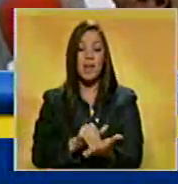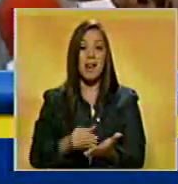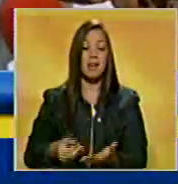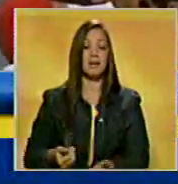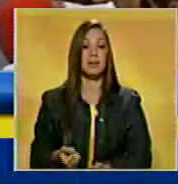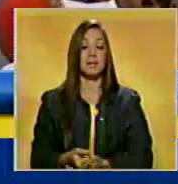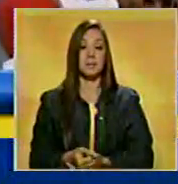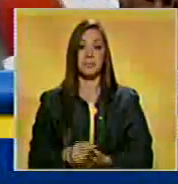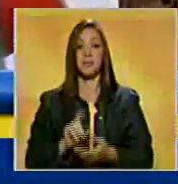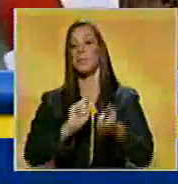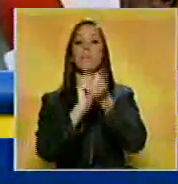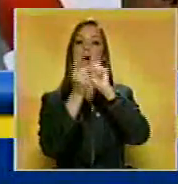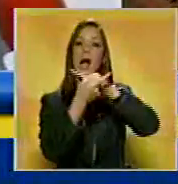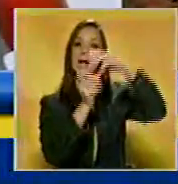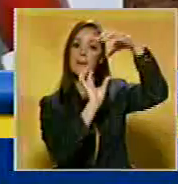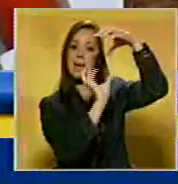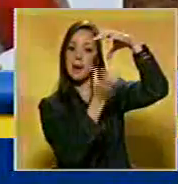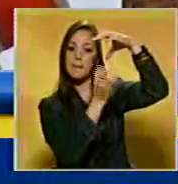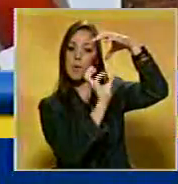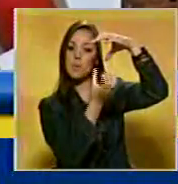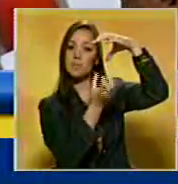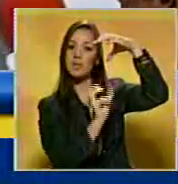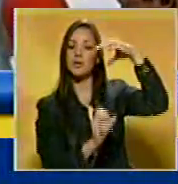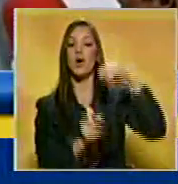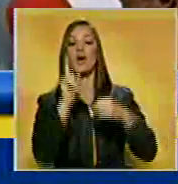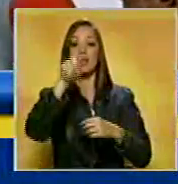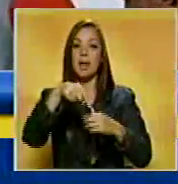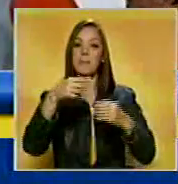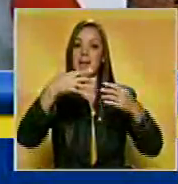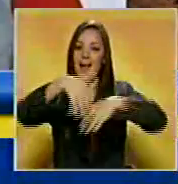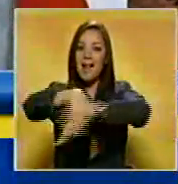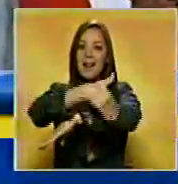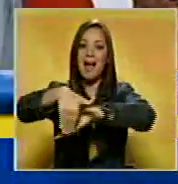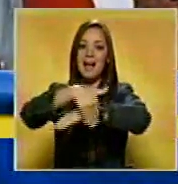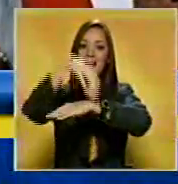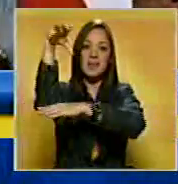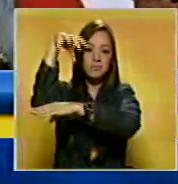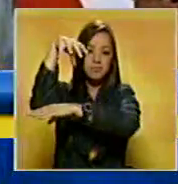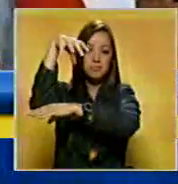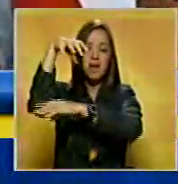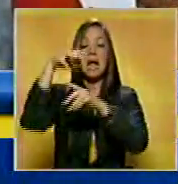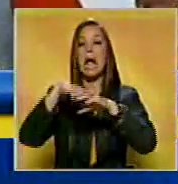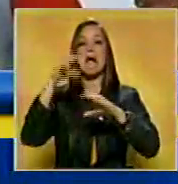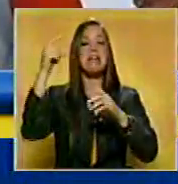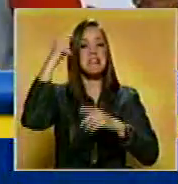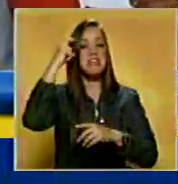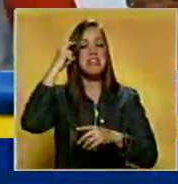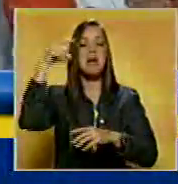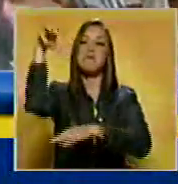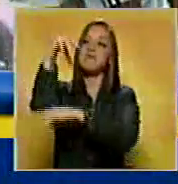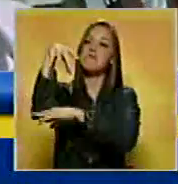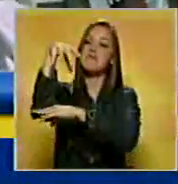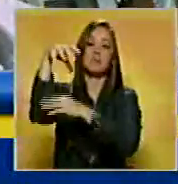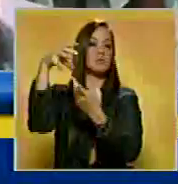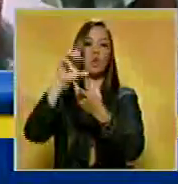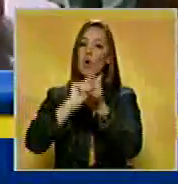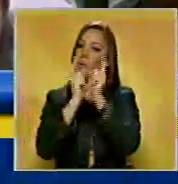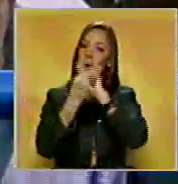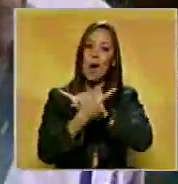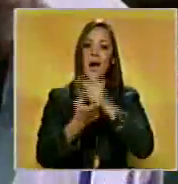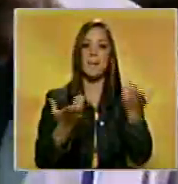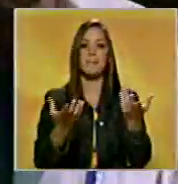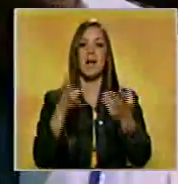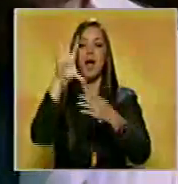bombillos. Ya le entramos también a lo que es el alumbrado público, que muchas veces está prendido de día, etcétera. De igual